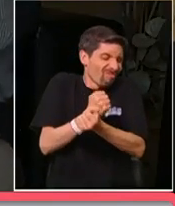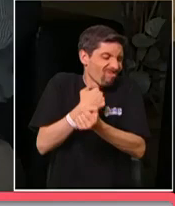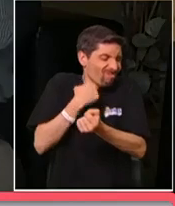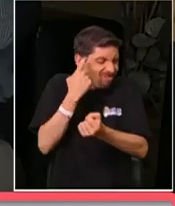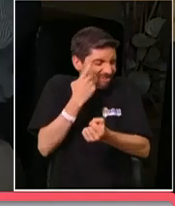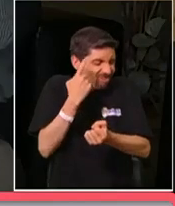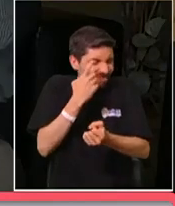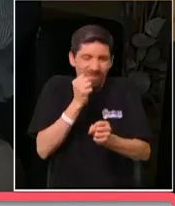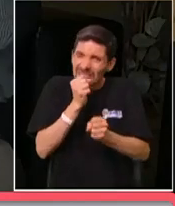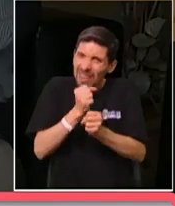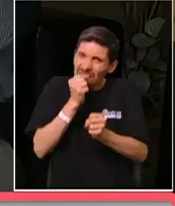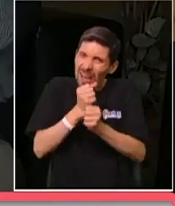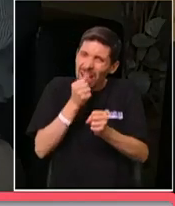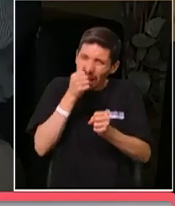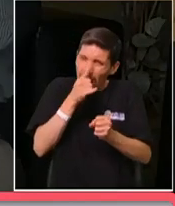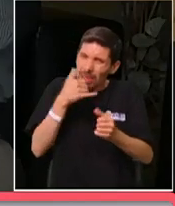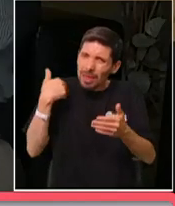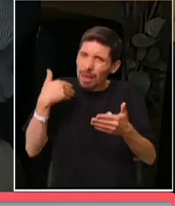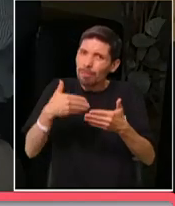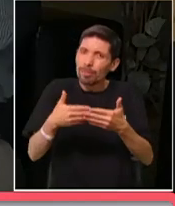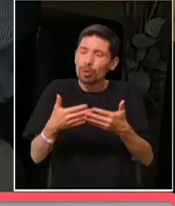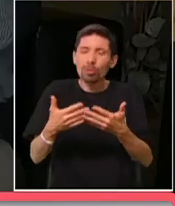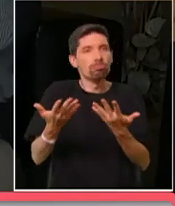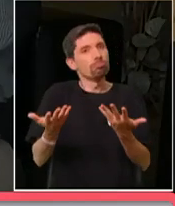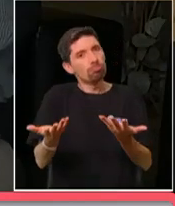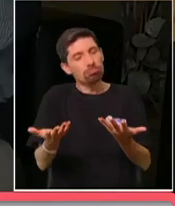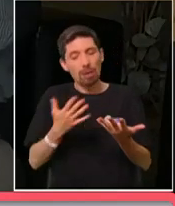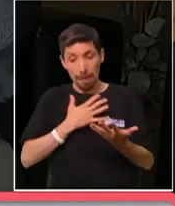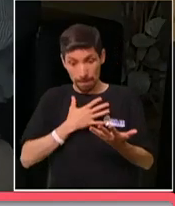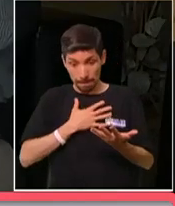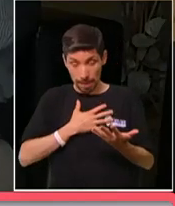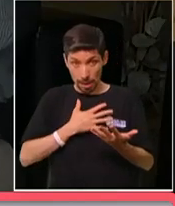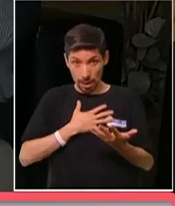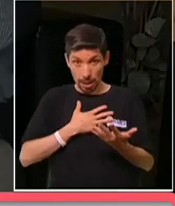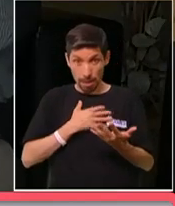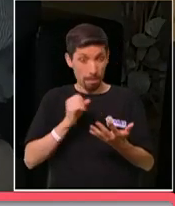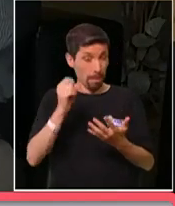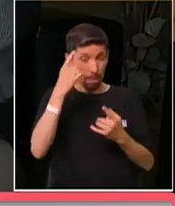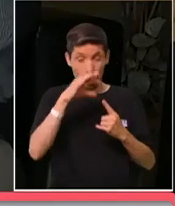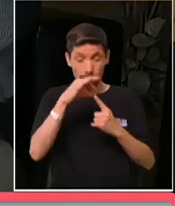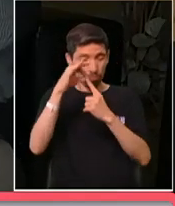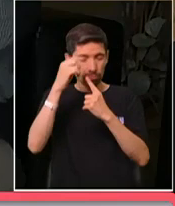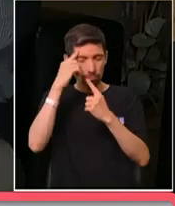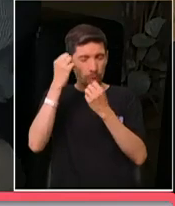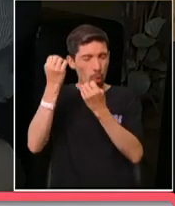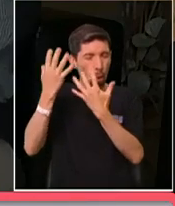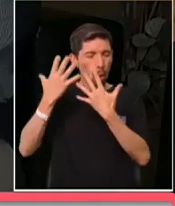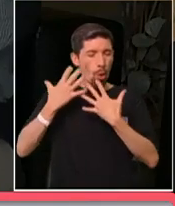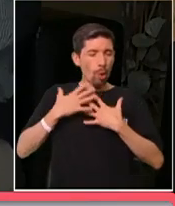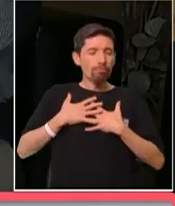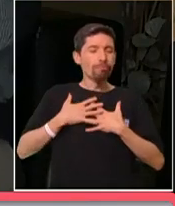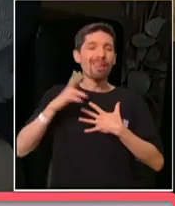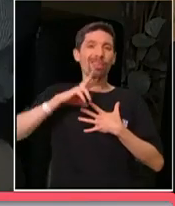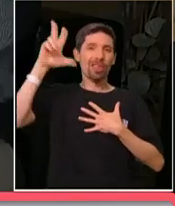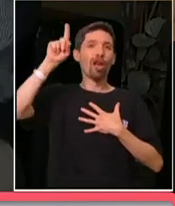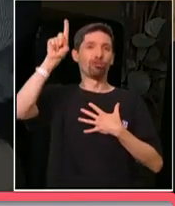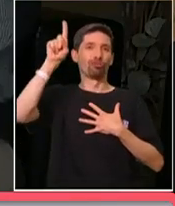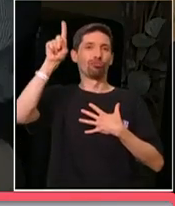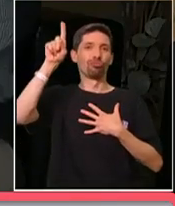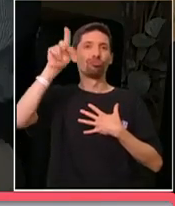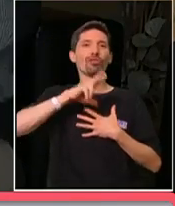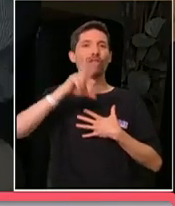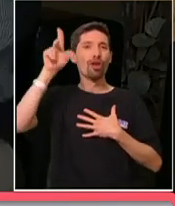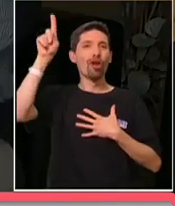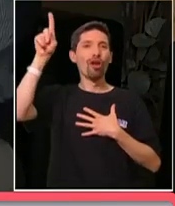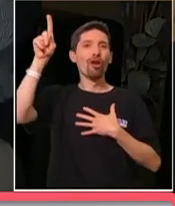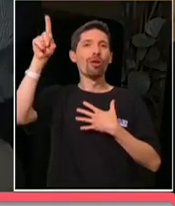se han trabajado por tiempo, pero bueno, a mí mi primera fuente, lo que a mí me inspira es Dios. Él es quien me da la